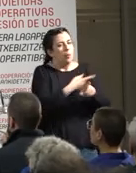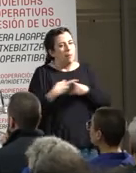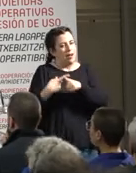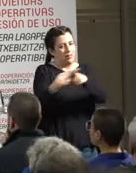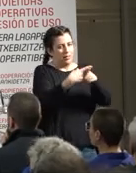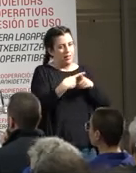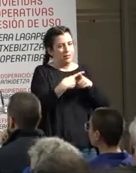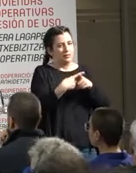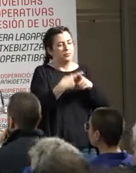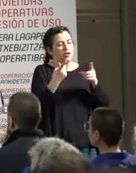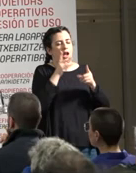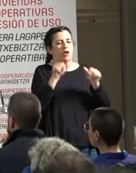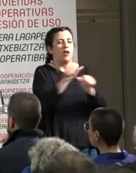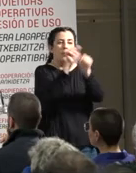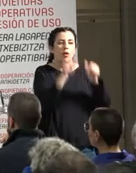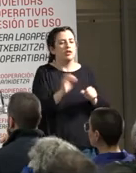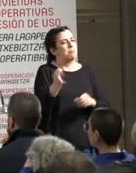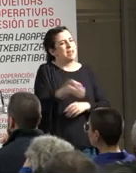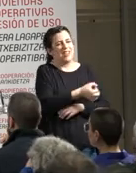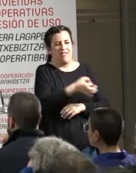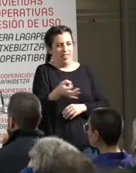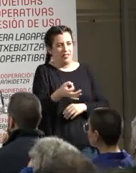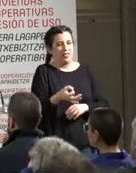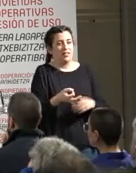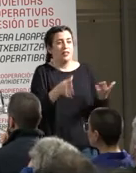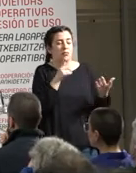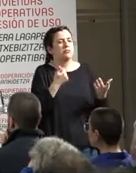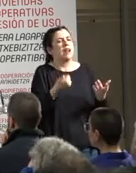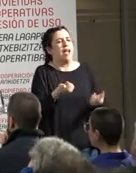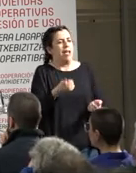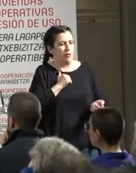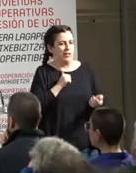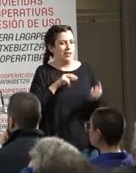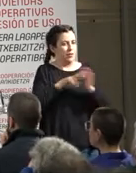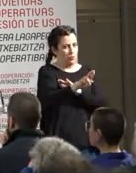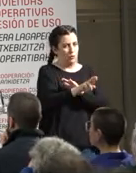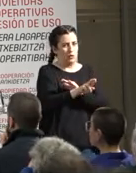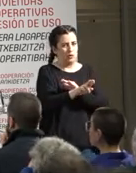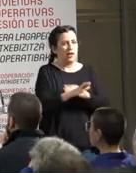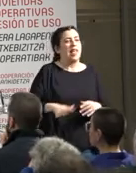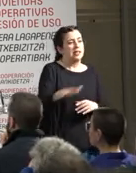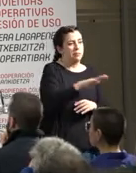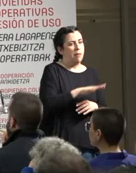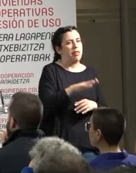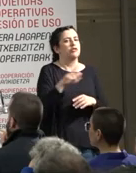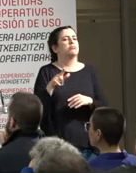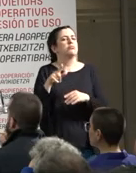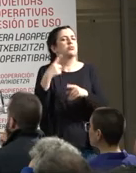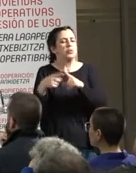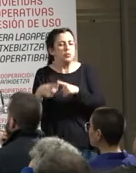el panorama que podemos observar es el más eficiente porque maximiza los recursos, tanto los espacios como los